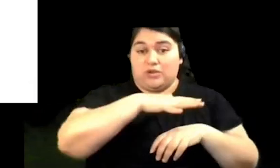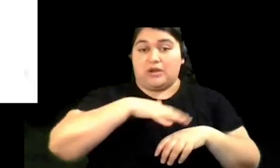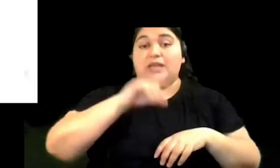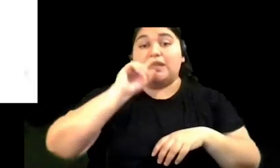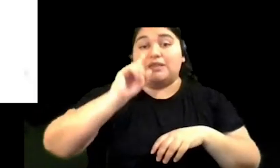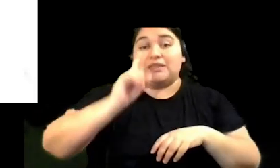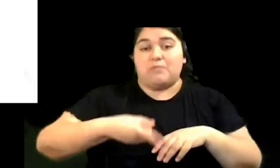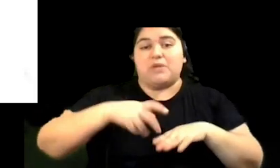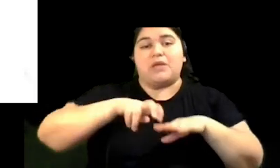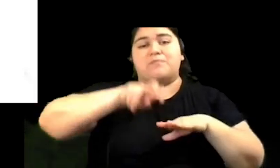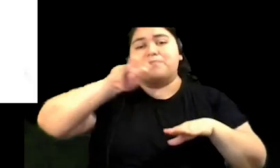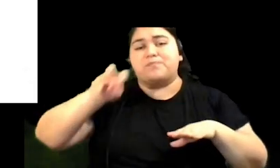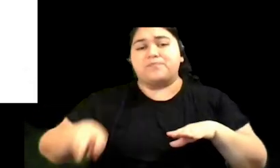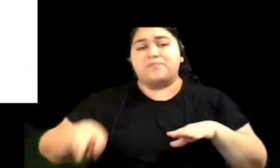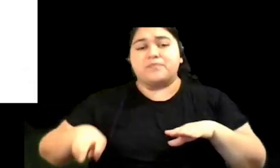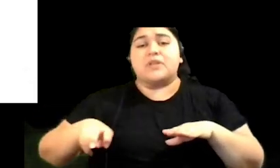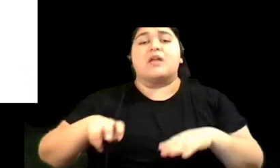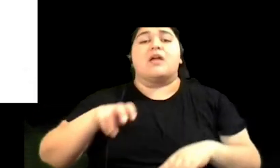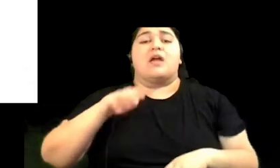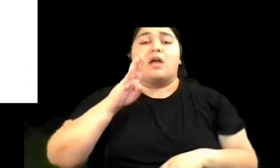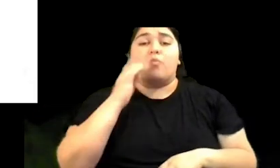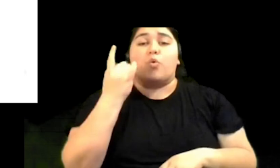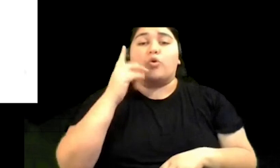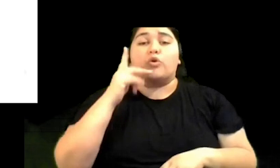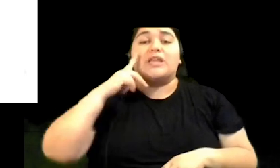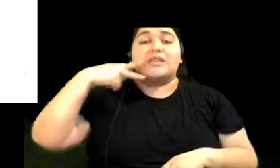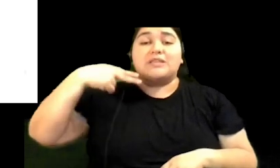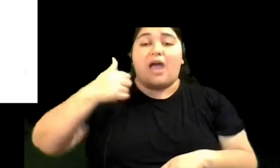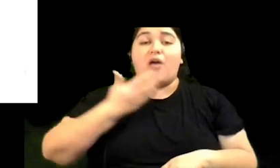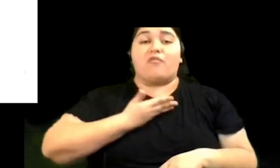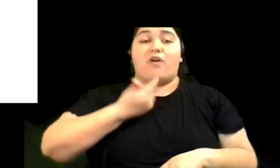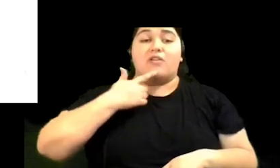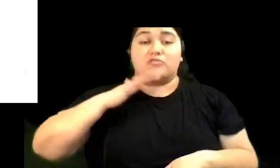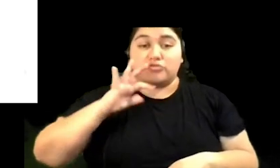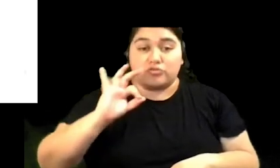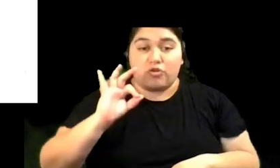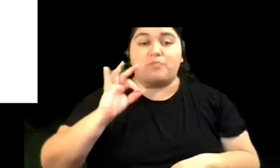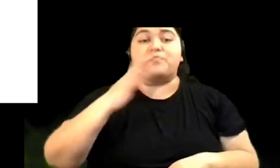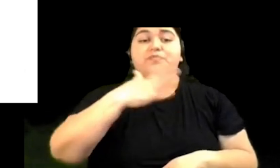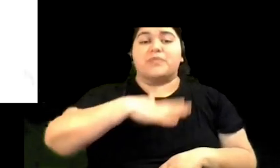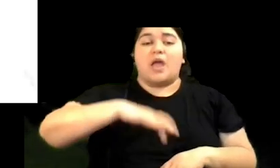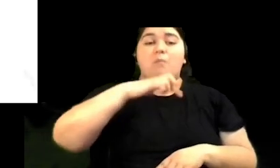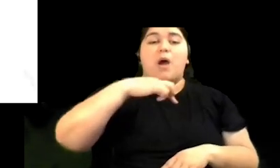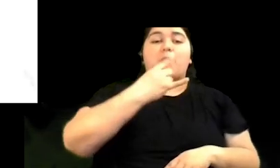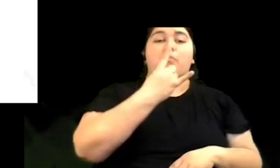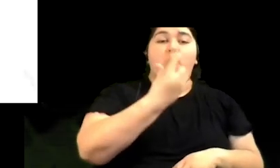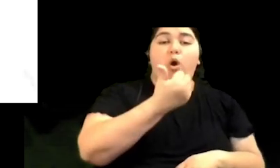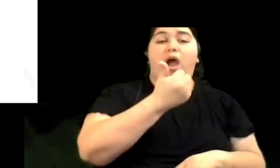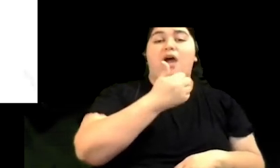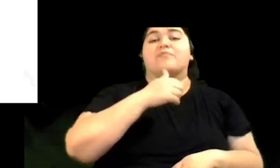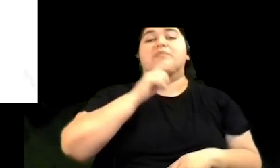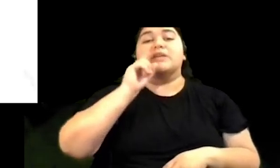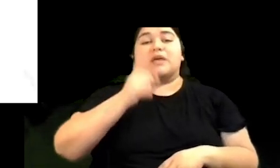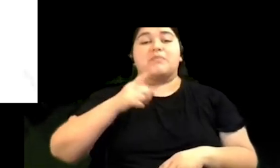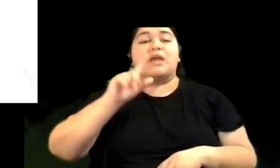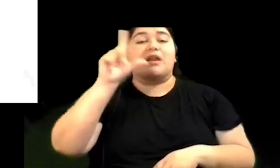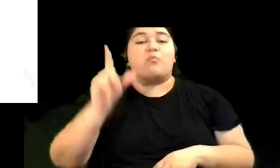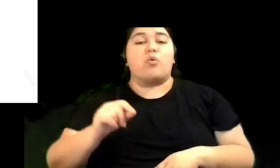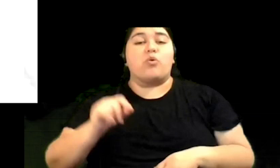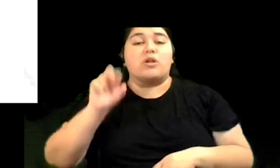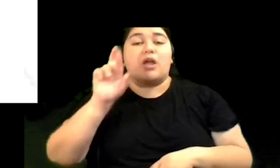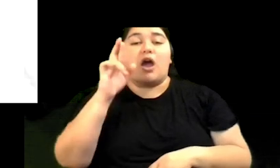listado a Burkina Faso, Estado Independiente de Papúa Nueva Guinea, República de Ruanda y